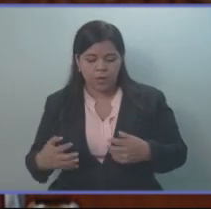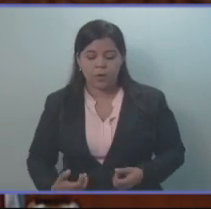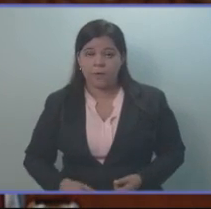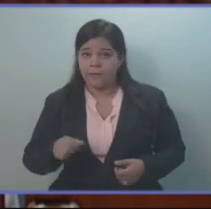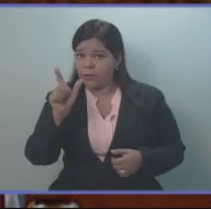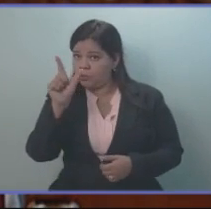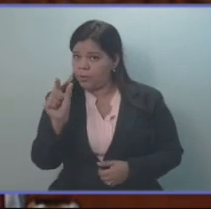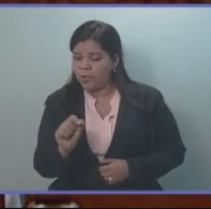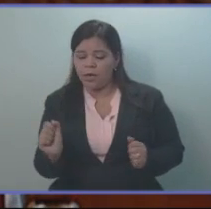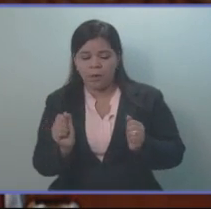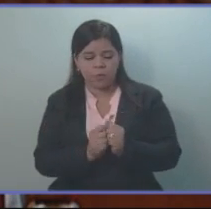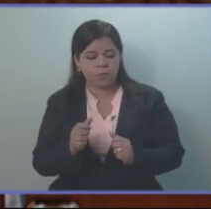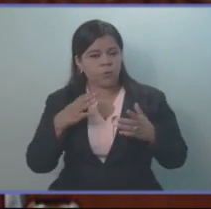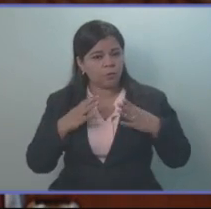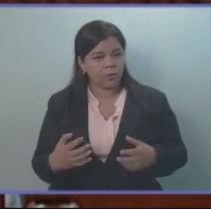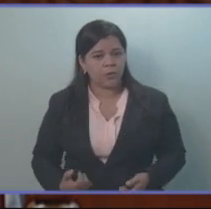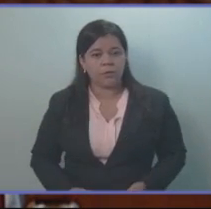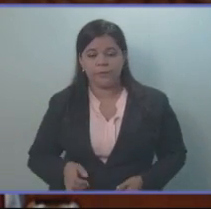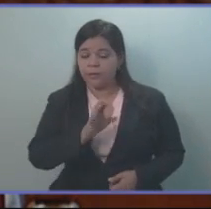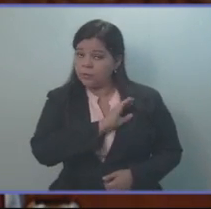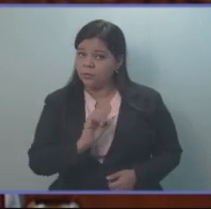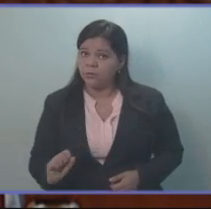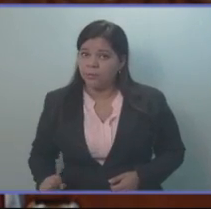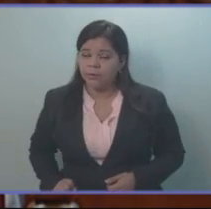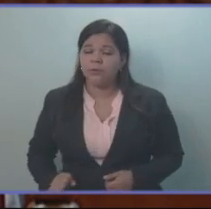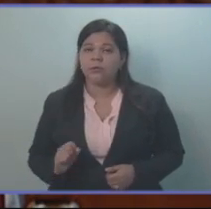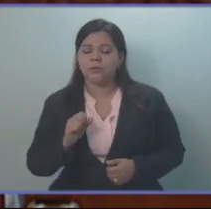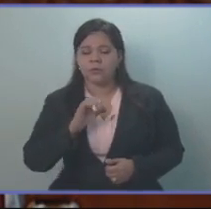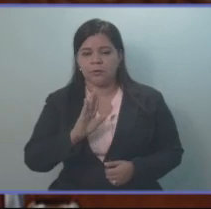Italiana y el Gobierno de la República de El Salvador, el